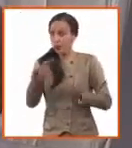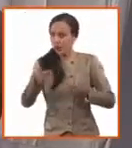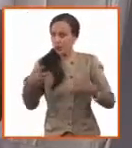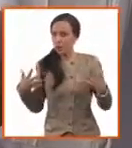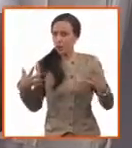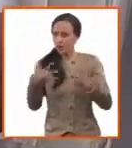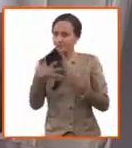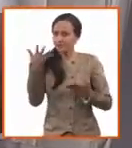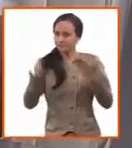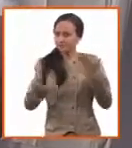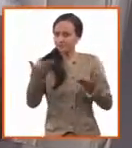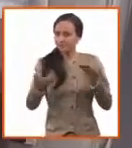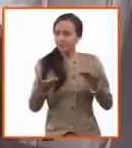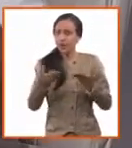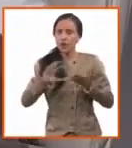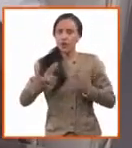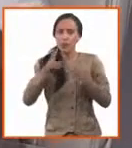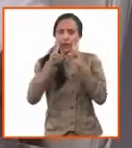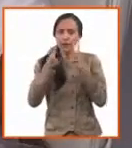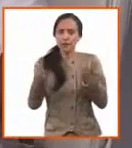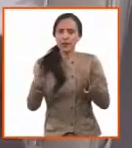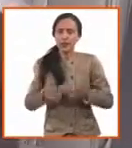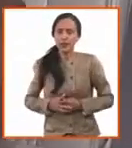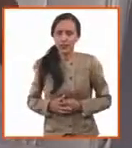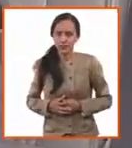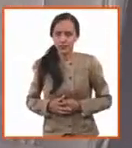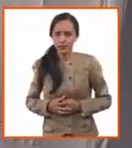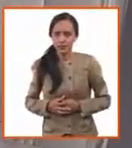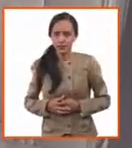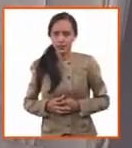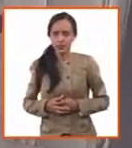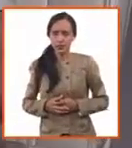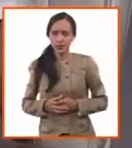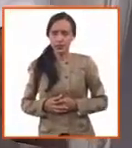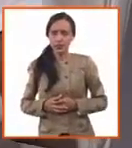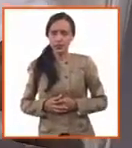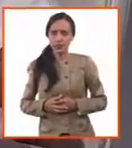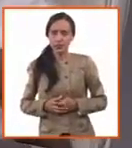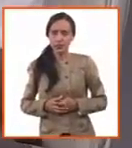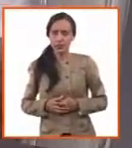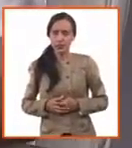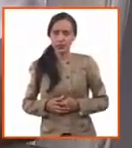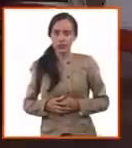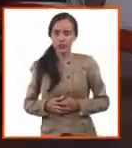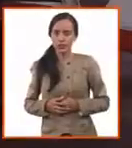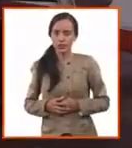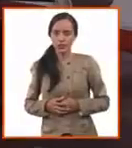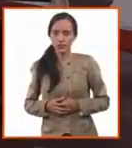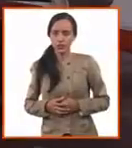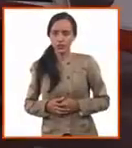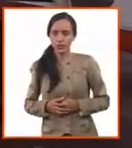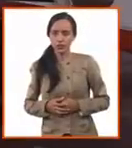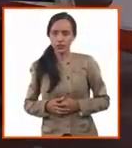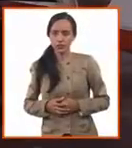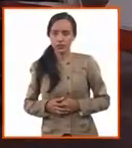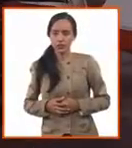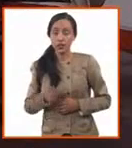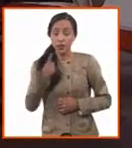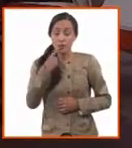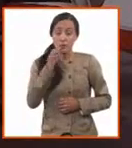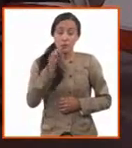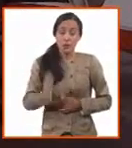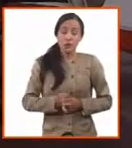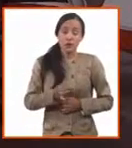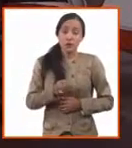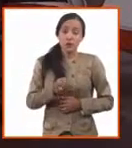tan importante que siempre se defendió que fuera la banca que tiene que ser parte de la vanguardia la sociedad es decir con los caballos la verdad es leche exacta me dice la columna vertebral